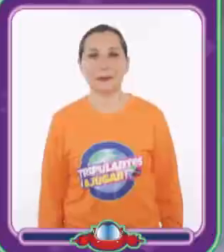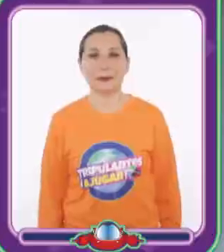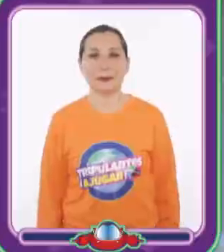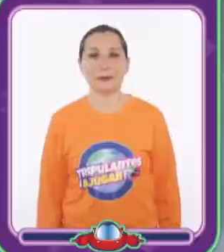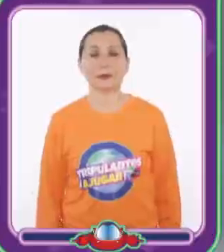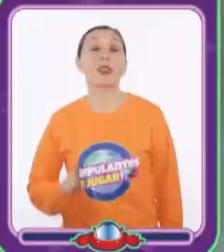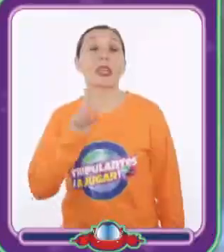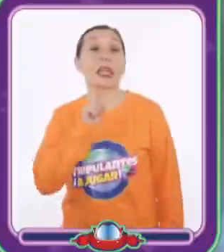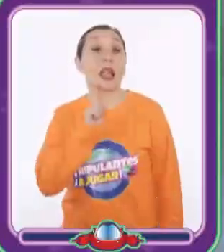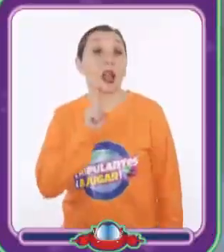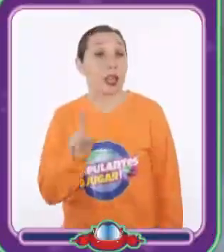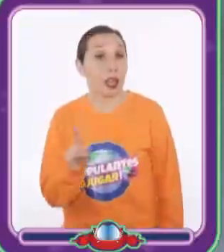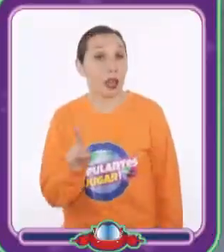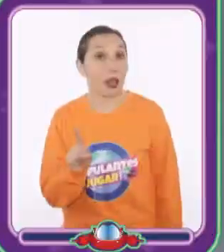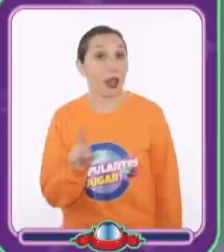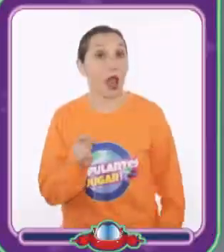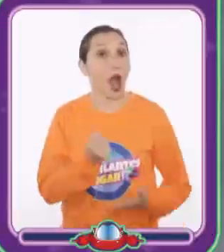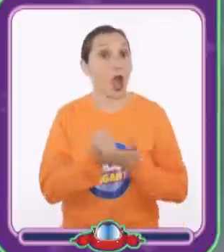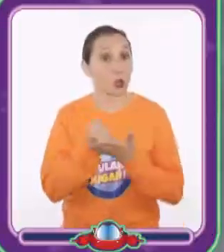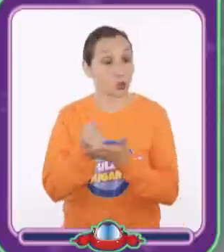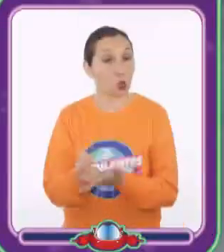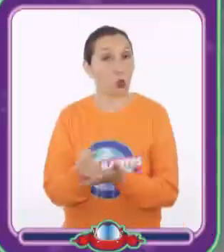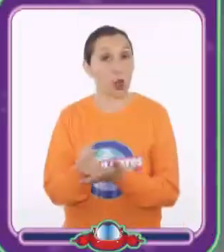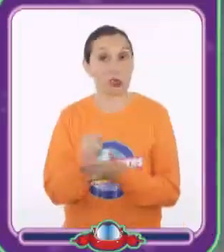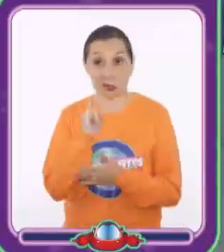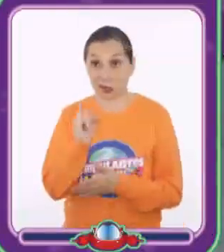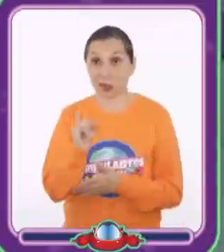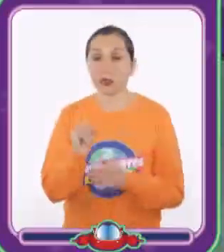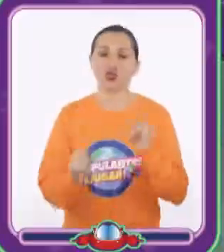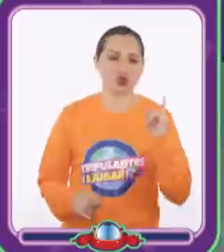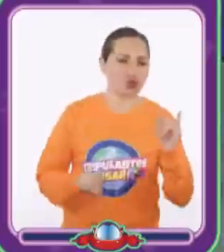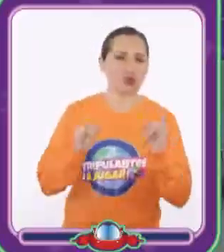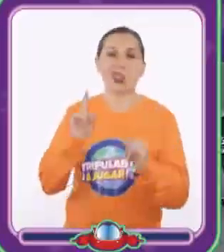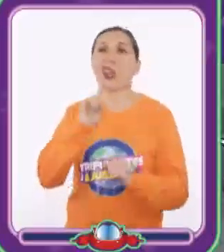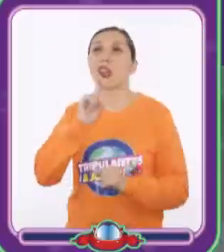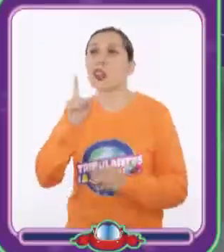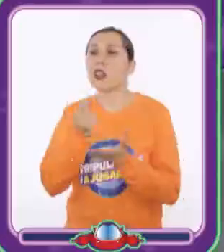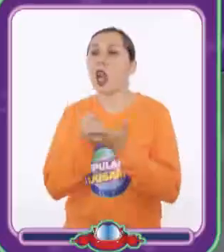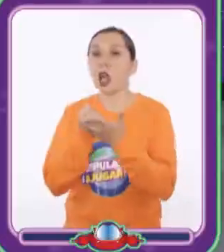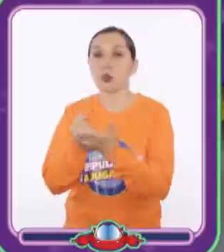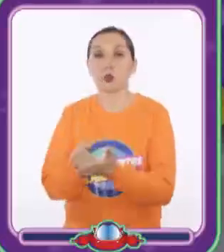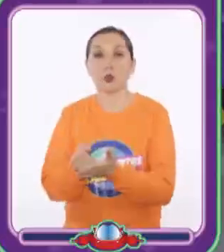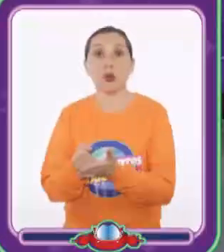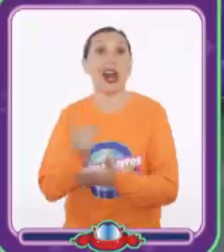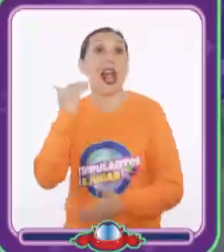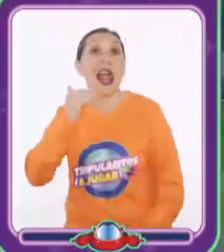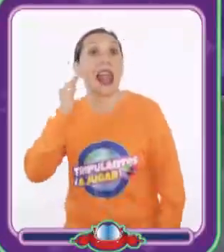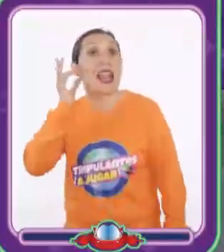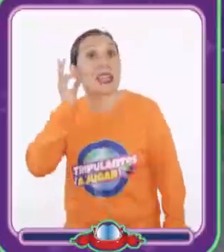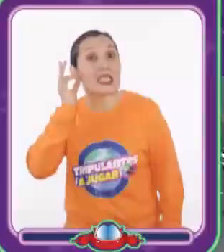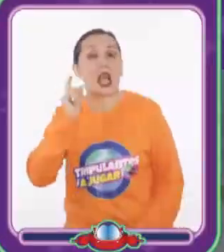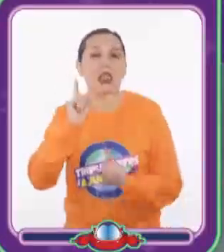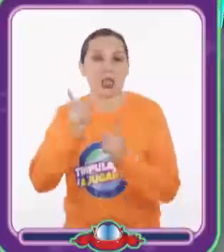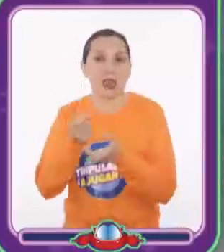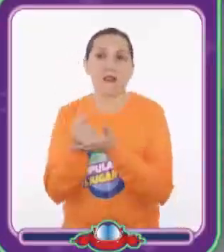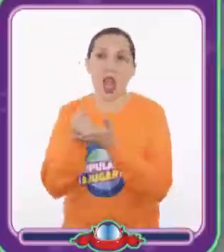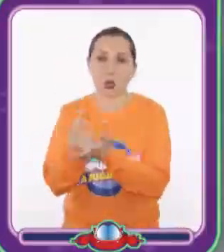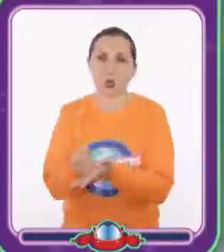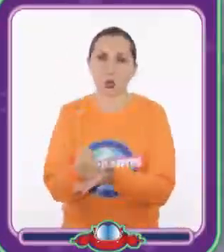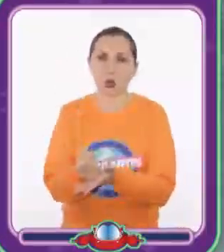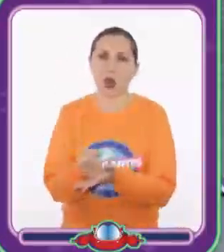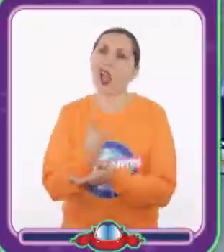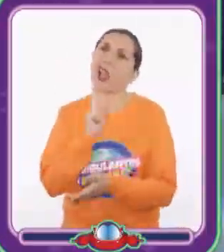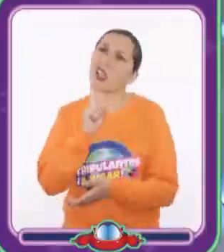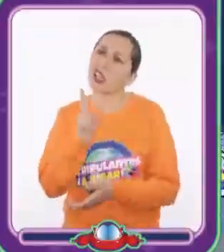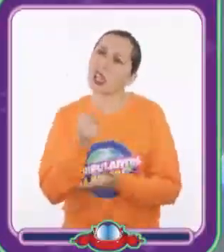¿Qué hay que hacer? ¿A quién tenemos que...? Yo creo que tenemos que ayudar a alguien, ¿cierto, tripulación? Sí, sí. ¿A quién tenemos que ayudar? A la niña. ¡A la niña! ¿A